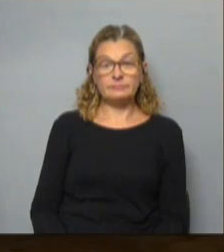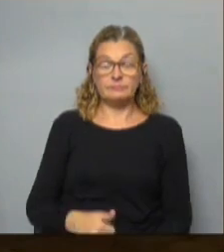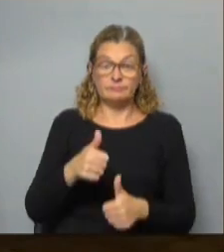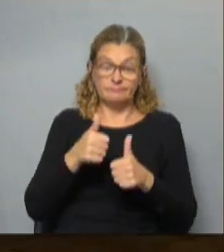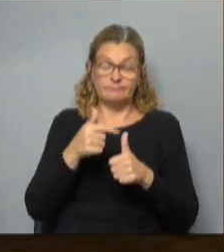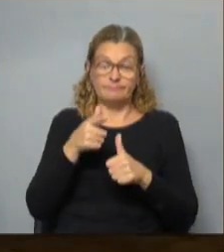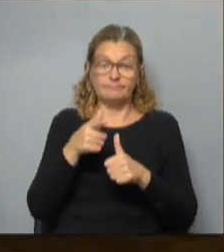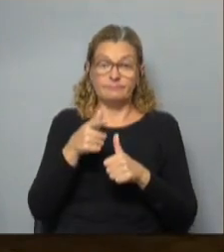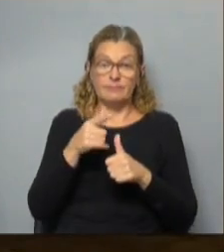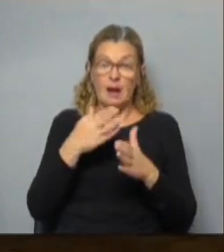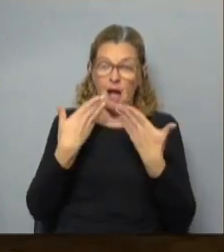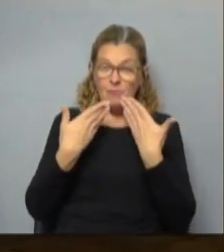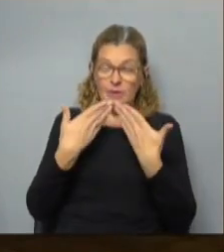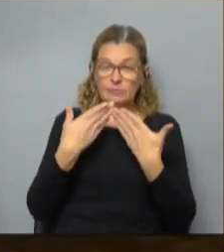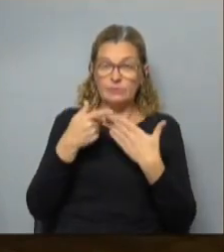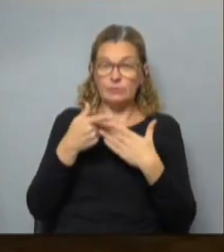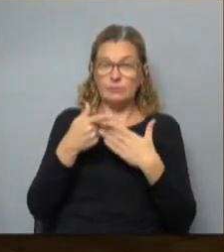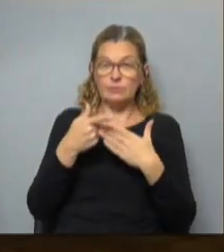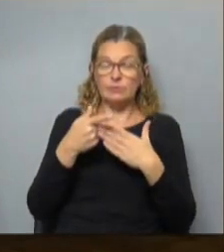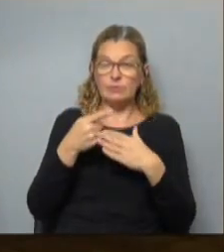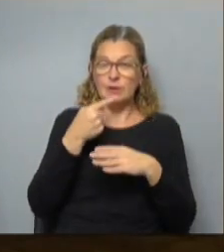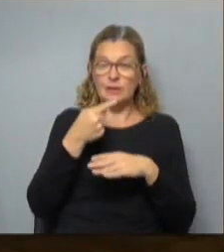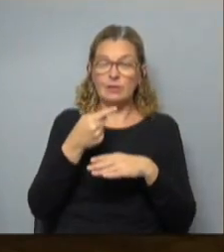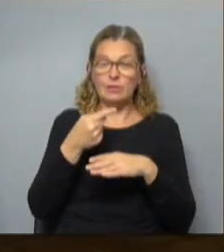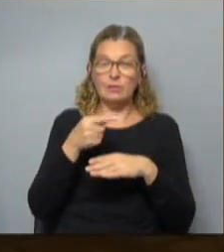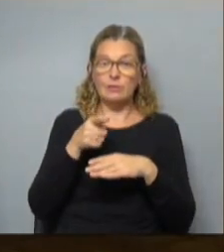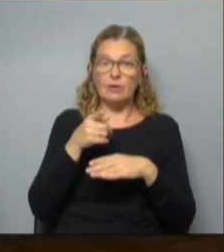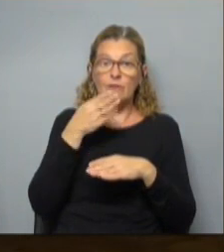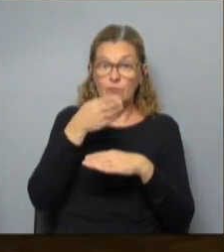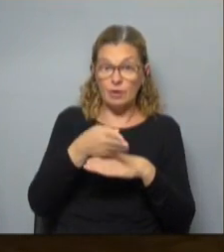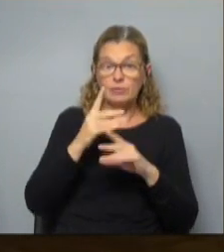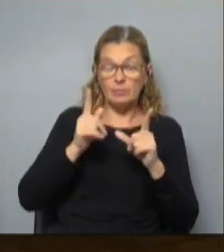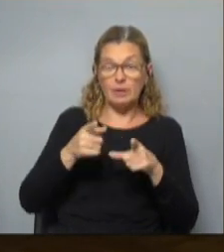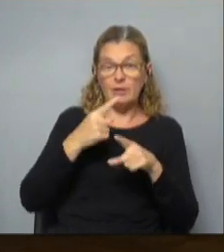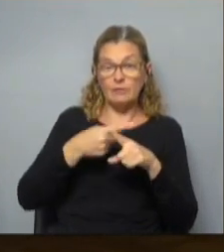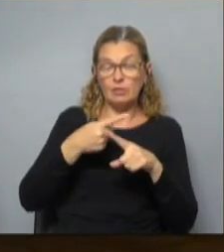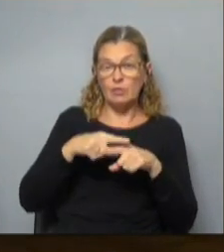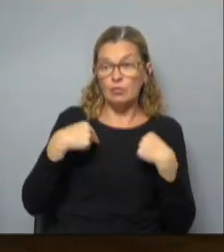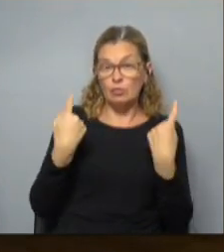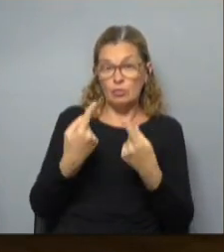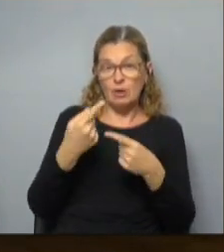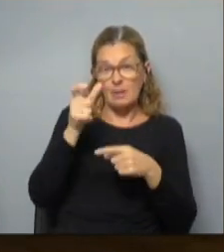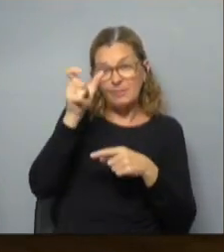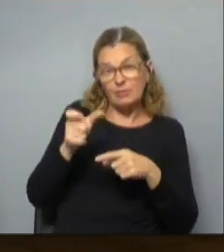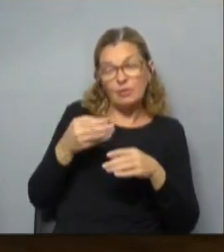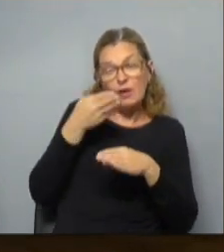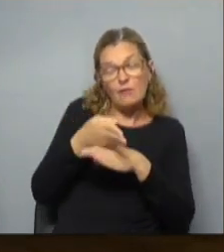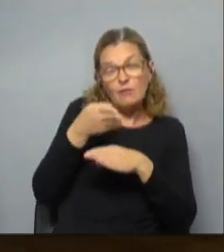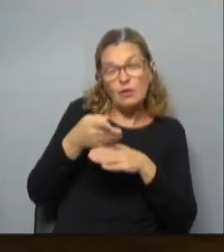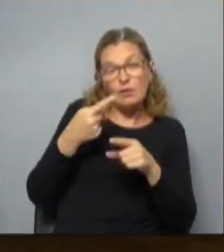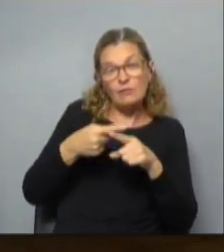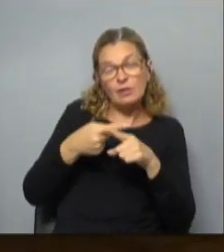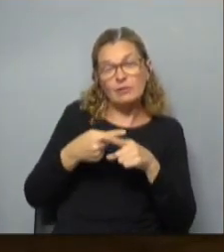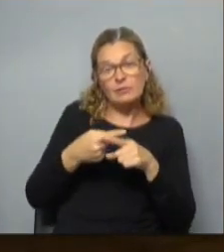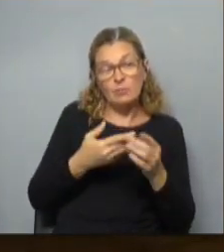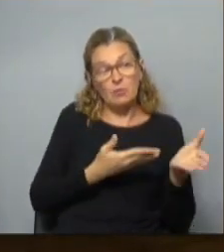nosotros conversamos con fuentes que asistieron a este evento nos dijeron que todas las personas que concurrieron a esta fiesta lo